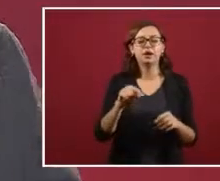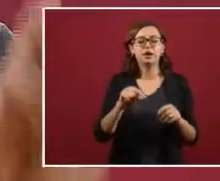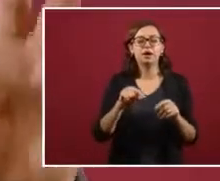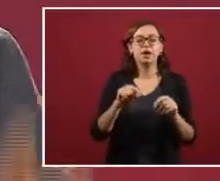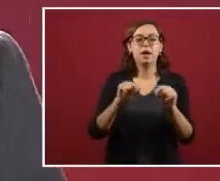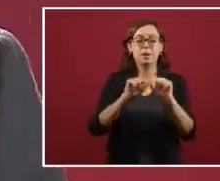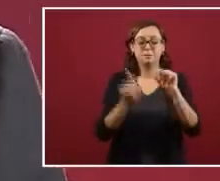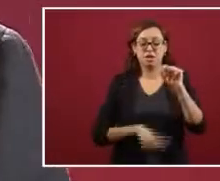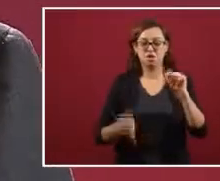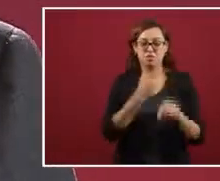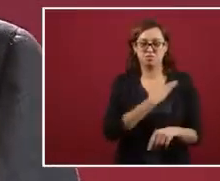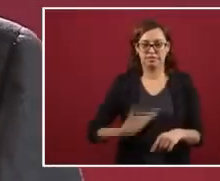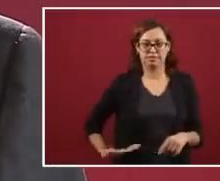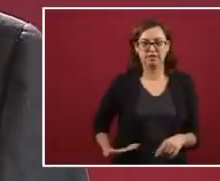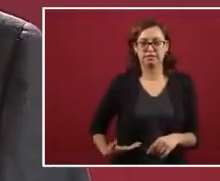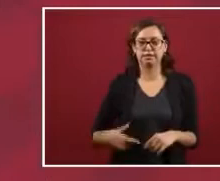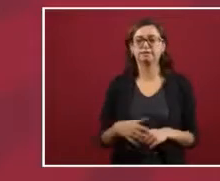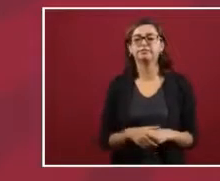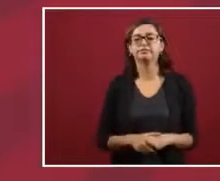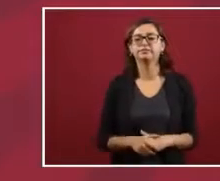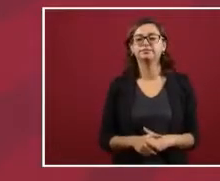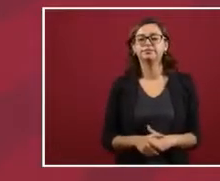El año pasado